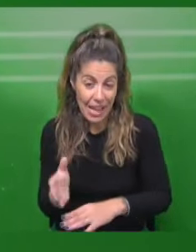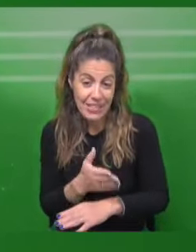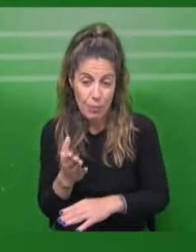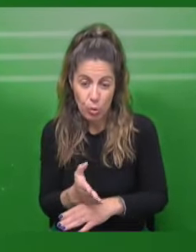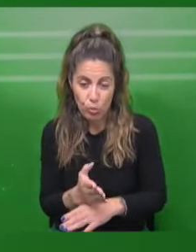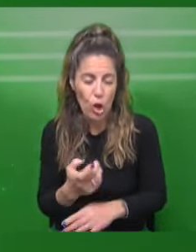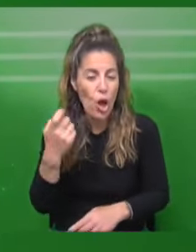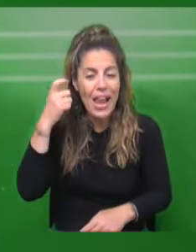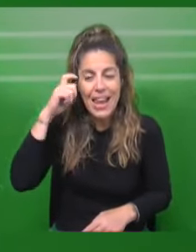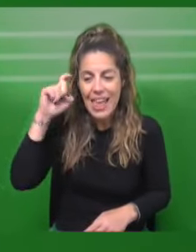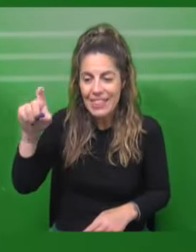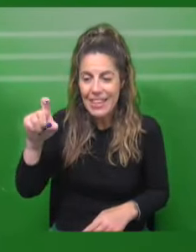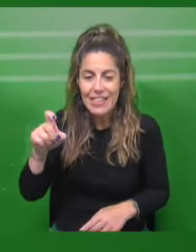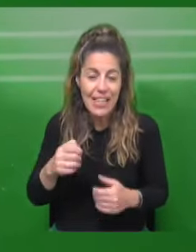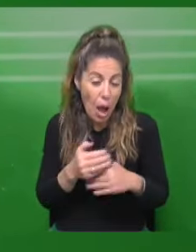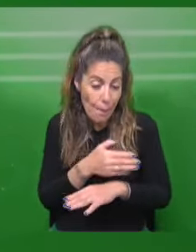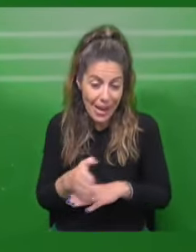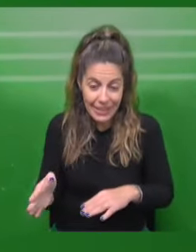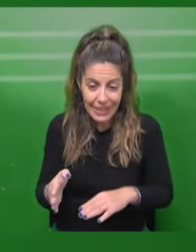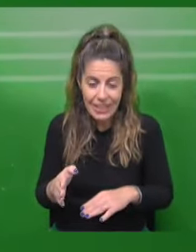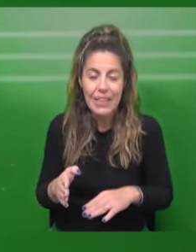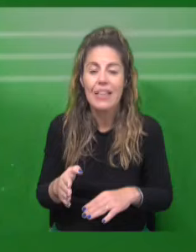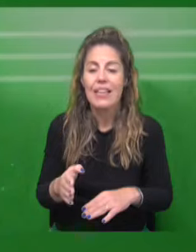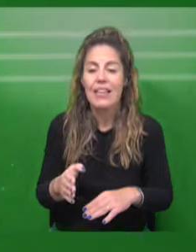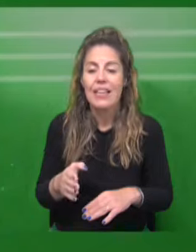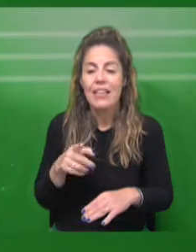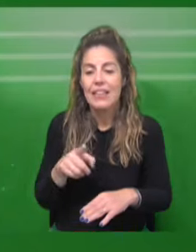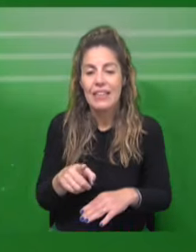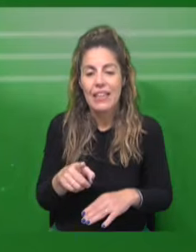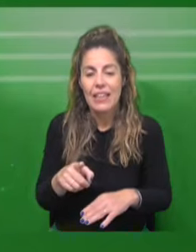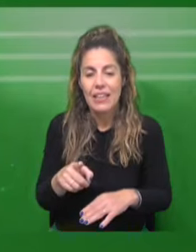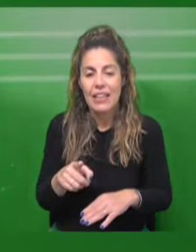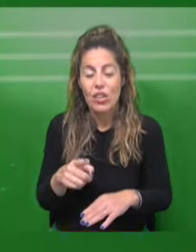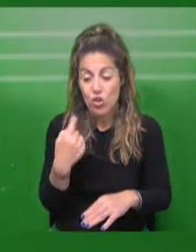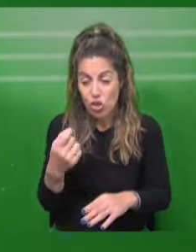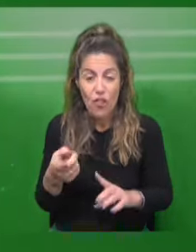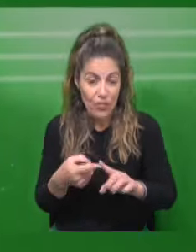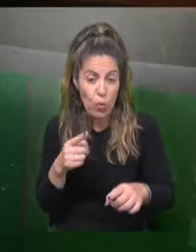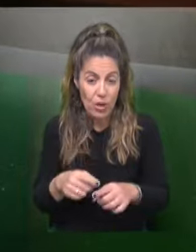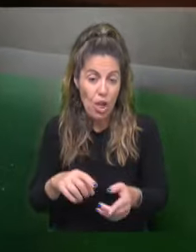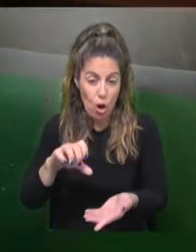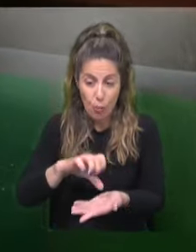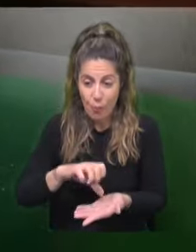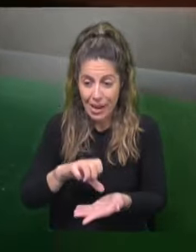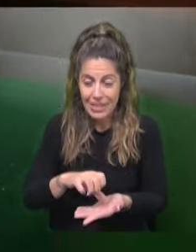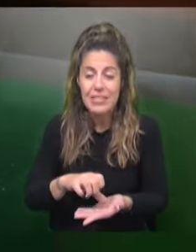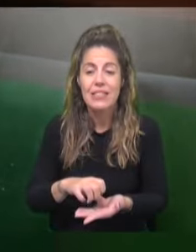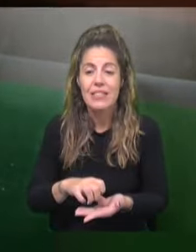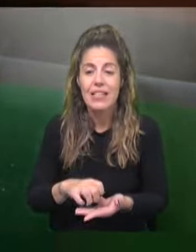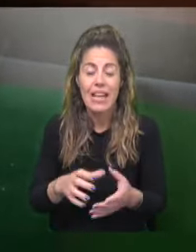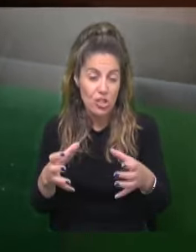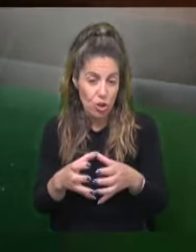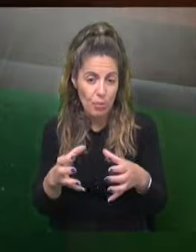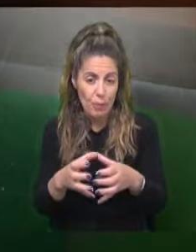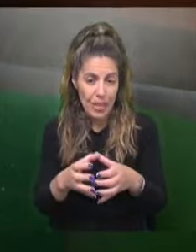es este a partir de una plataforma del cual estamos vinculados como país desde hace mucho tiempo que es el movimiento de la